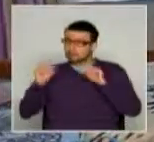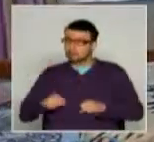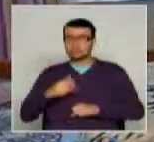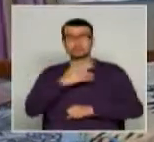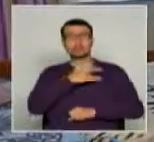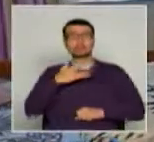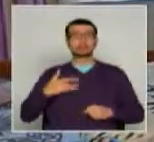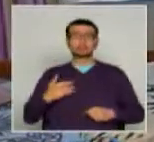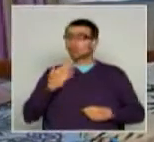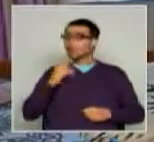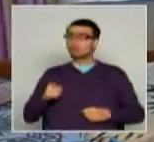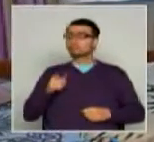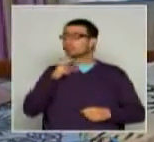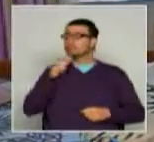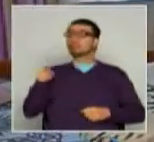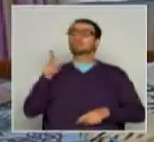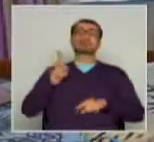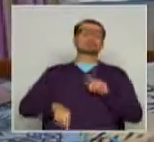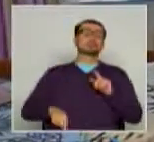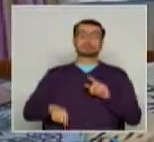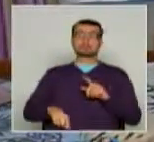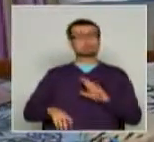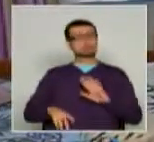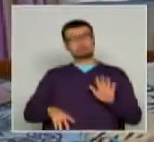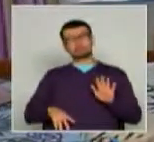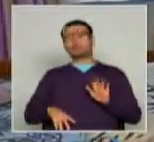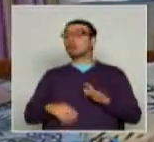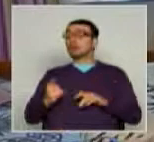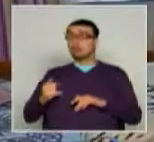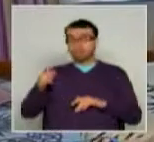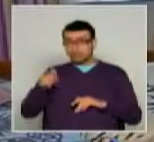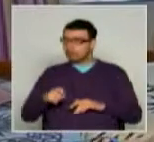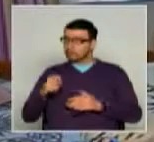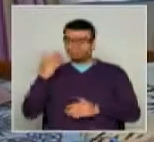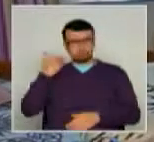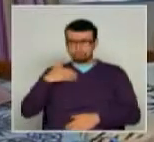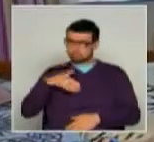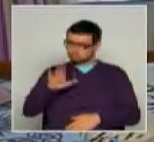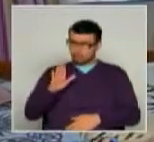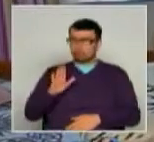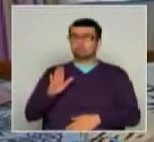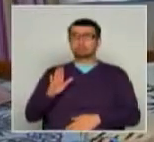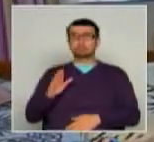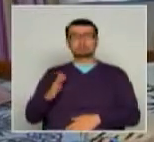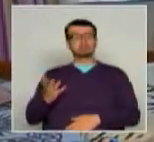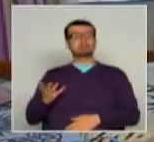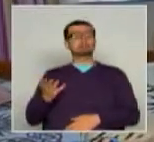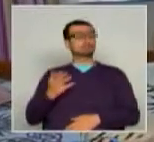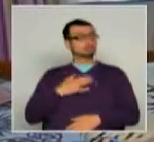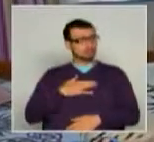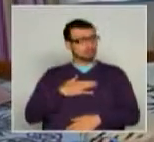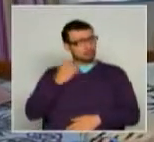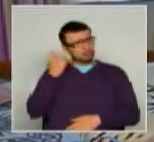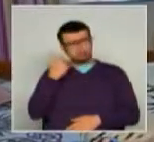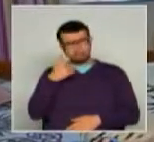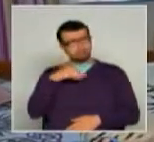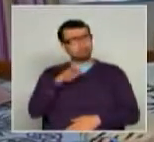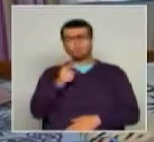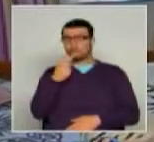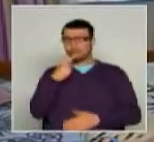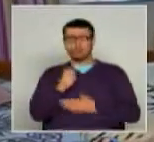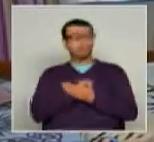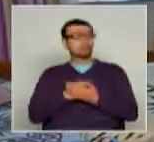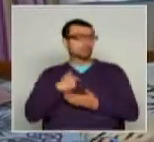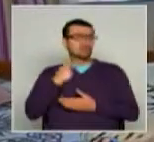usted no se le puede hacer nada. Tiene que tomar el tratamiento el resto de la vida. Y el paciente dice, pues que quiero buscar